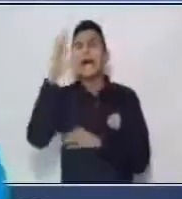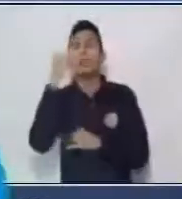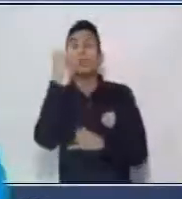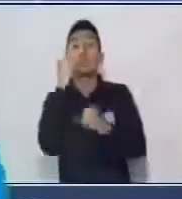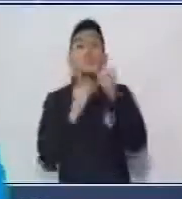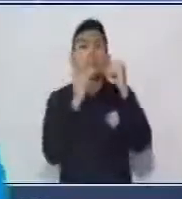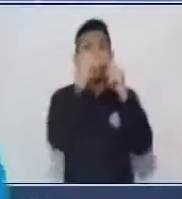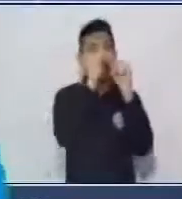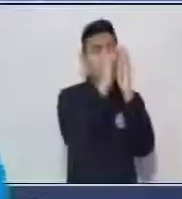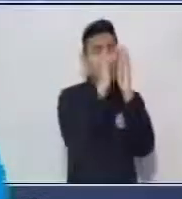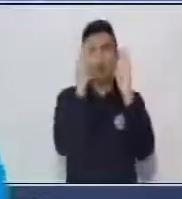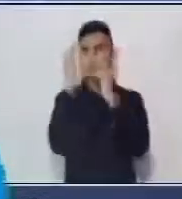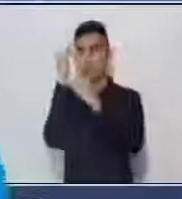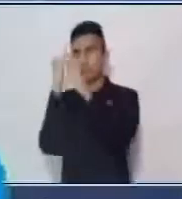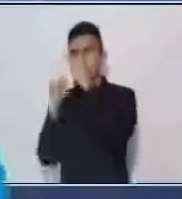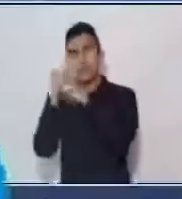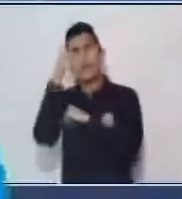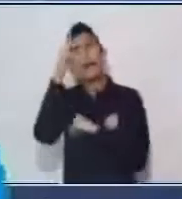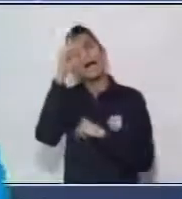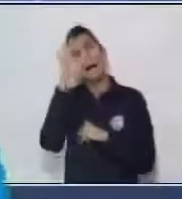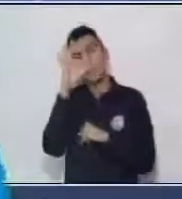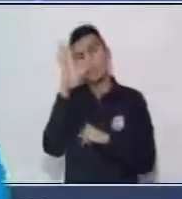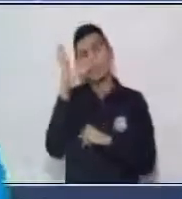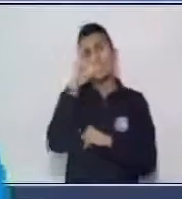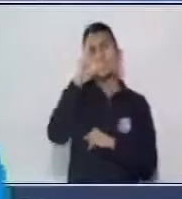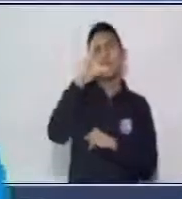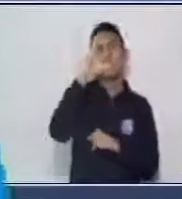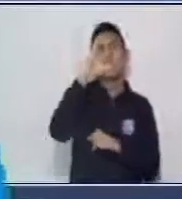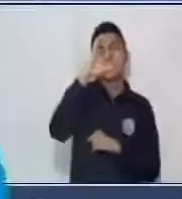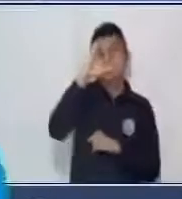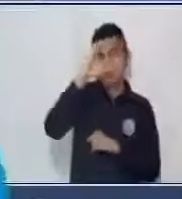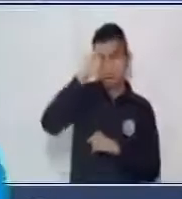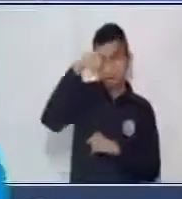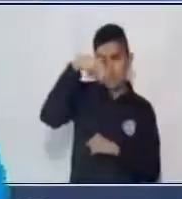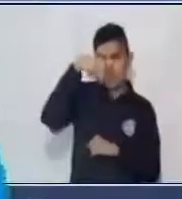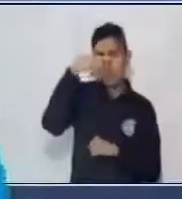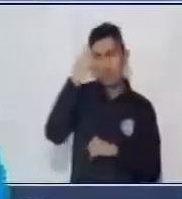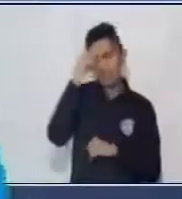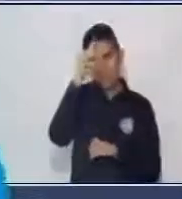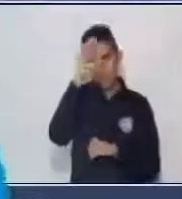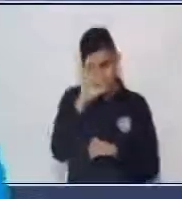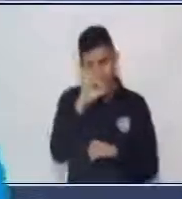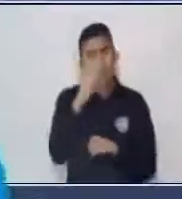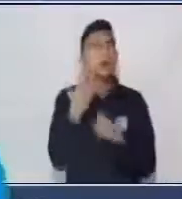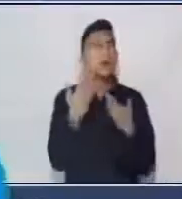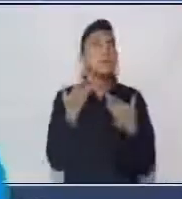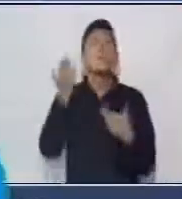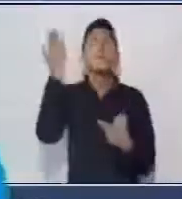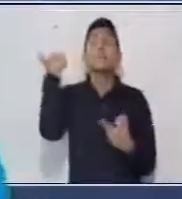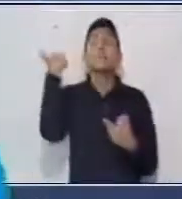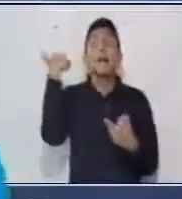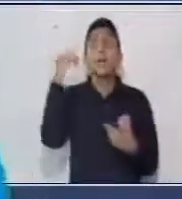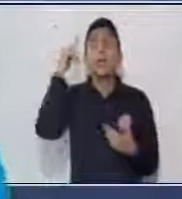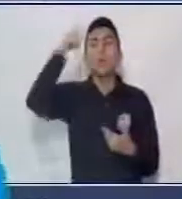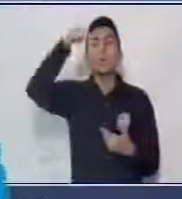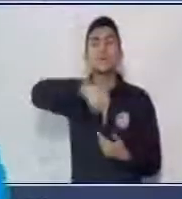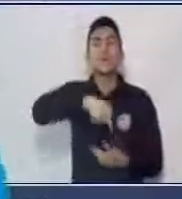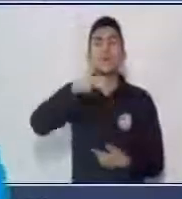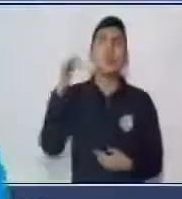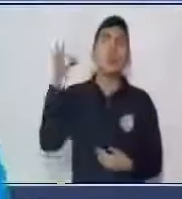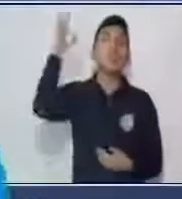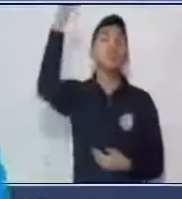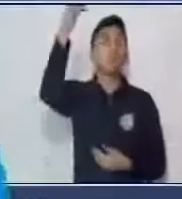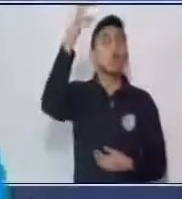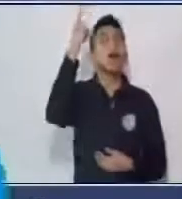También estamos mencionando lo que corresponde a los tiempos y es pasado, presente y futuro. En realidad así